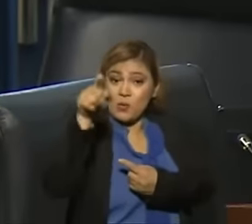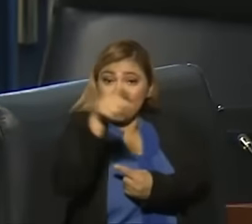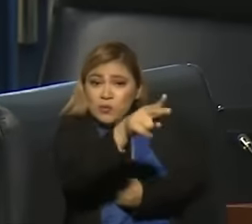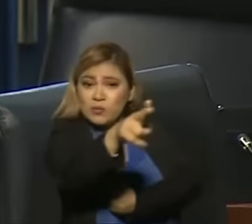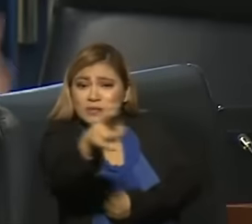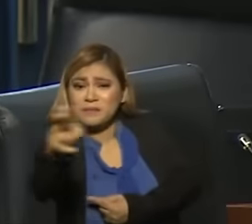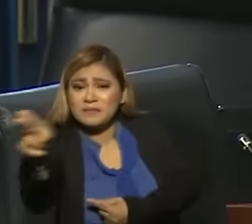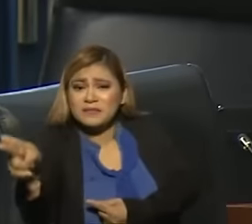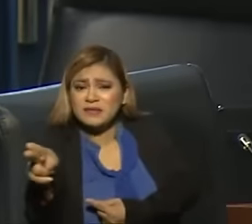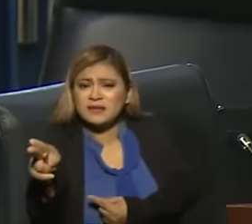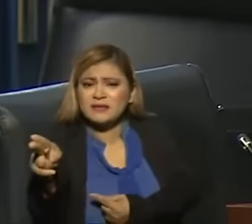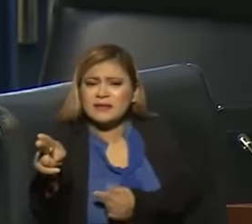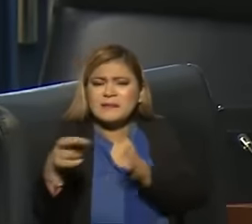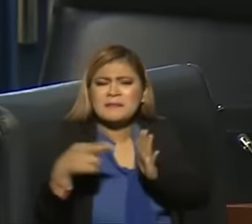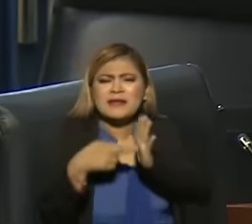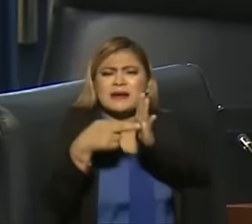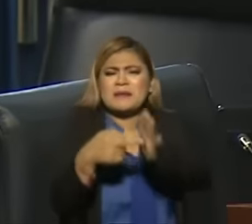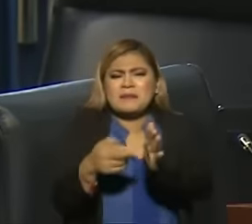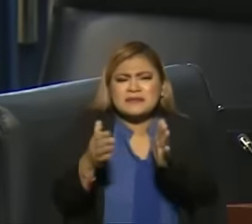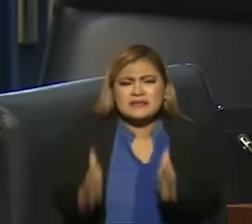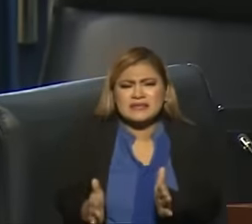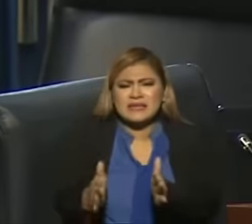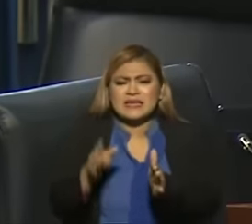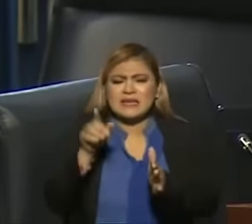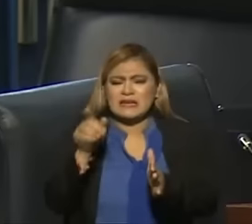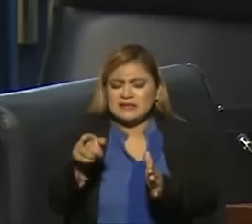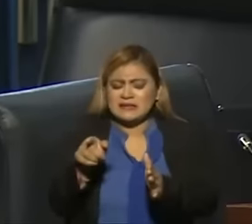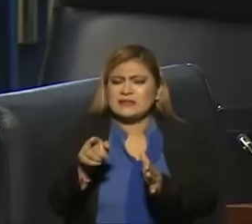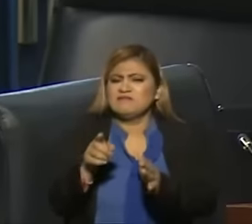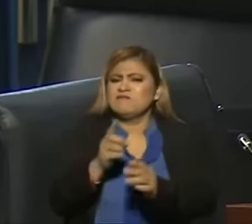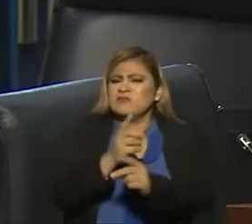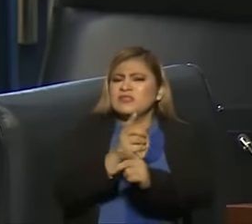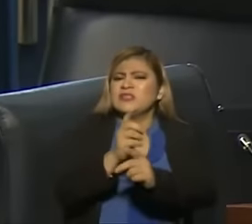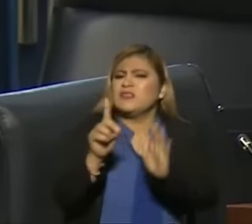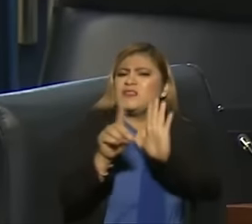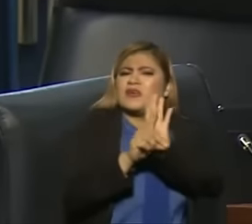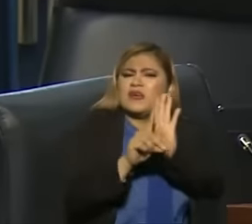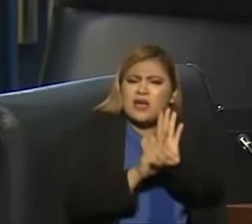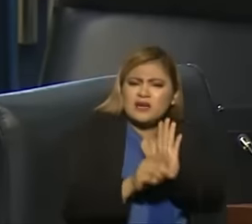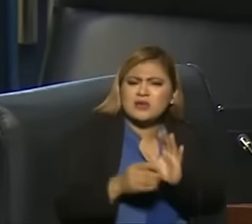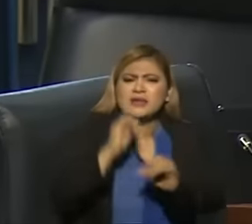ustedes representan los intereses a nivel internacional.